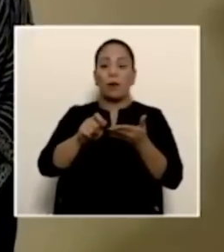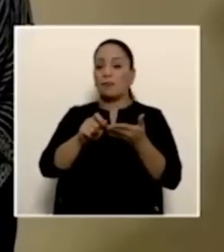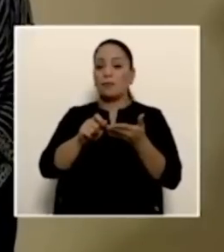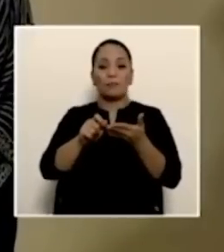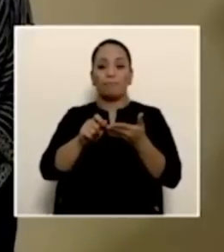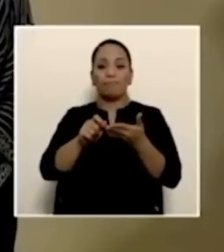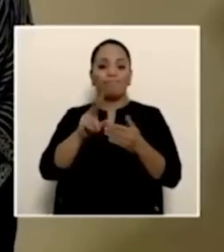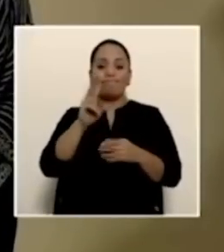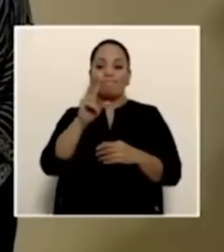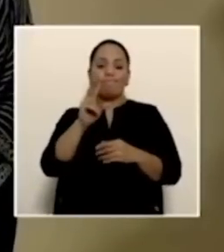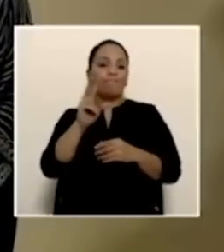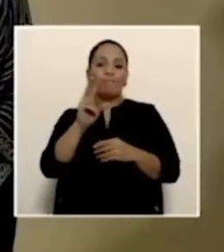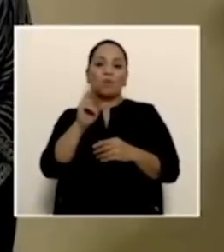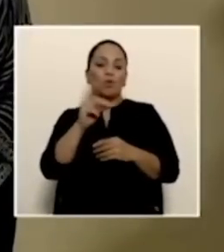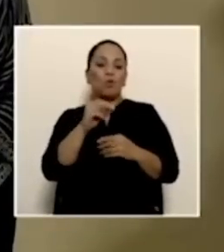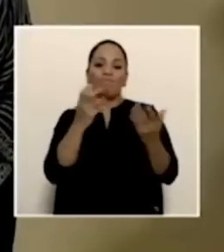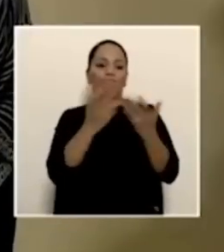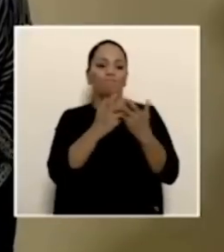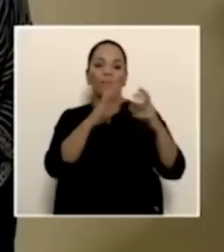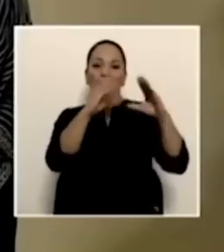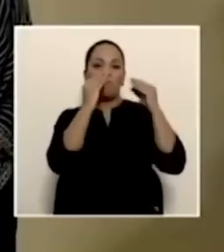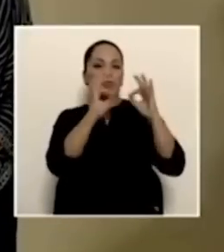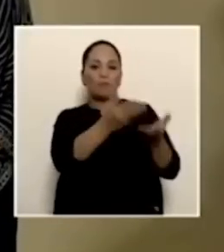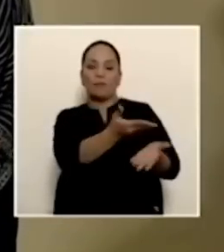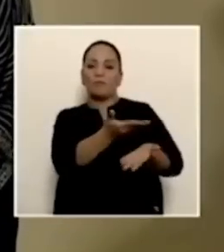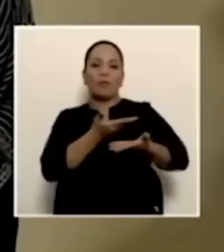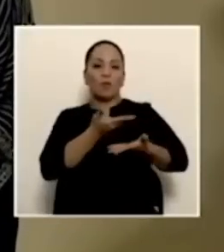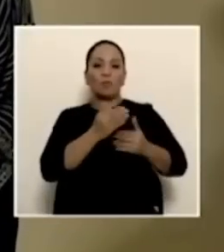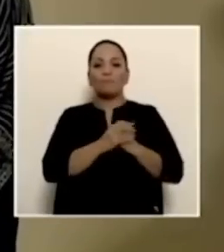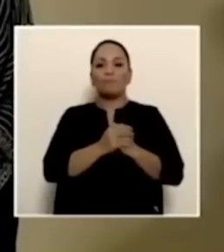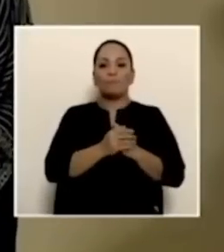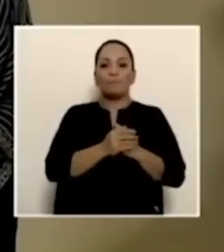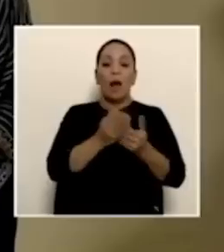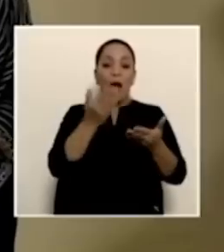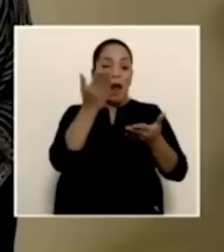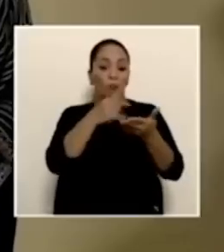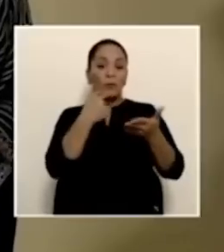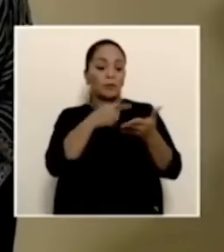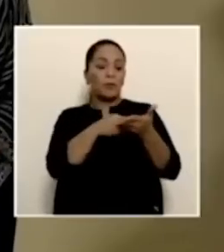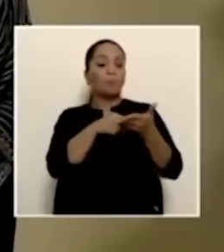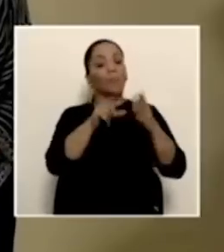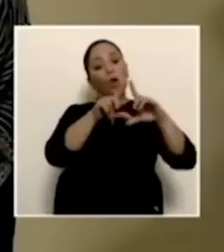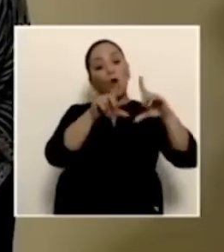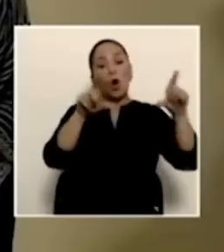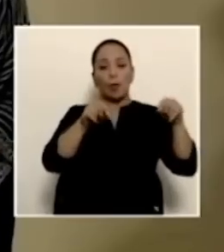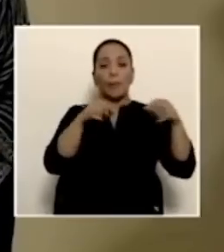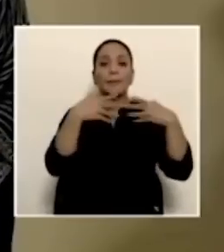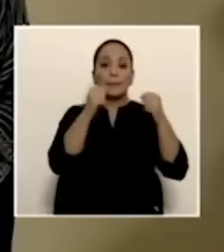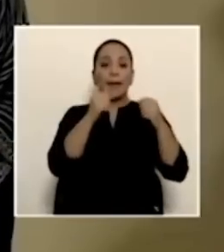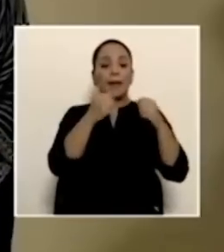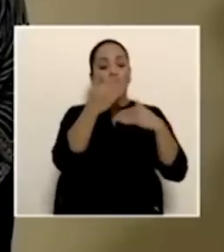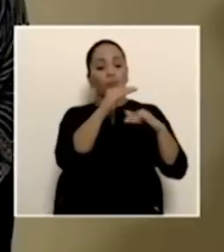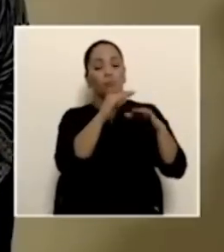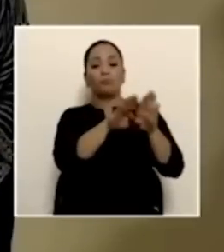correspondían a la información que me fue dada. Entonces, en algunas decía orden sanitaria leve y cuando ya se fue a la escuela, pues resulta que hasta la